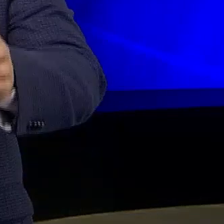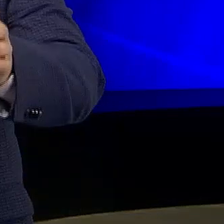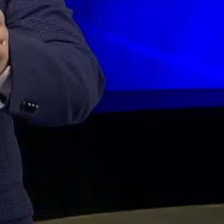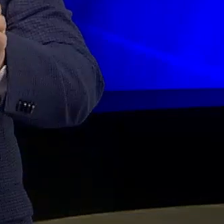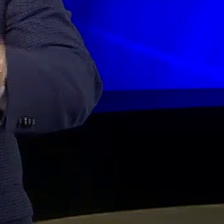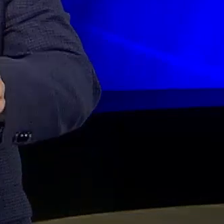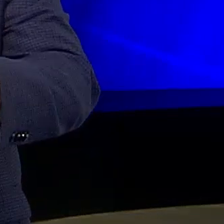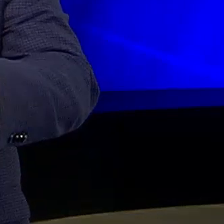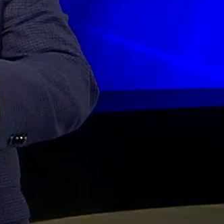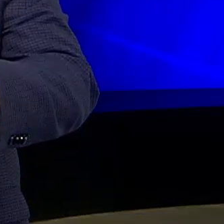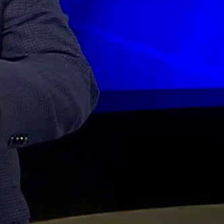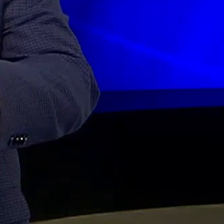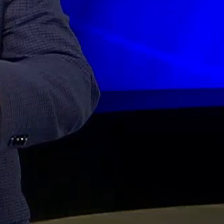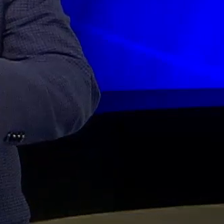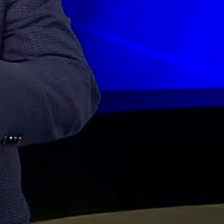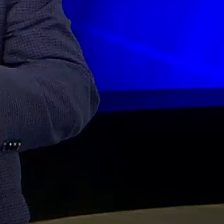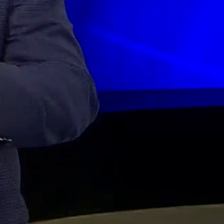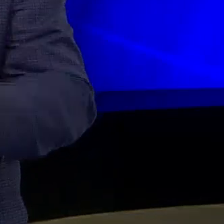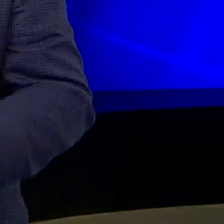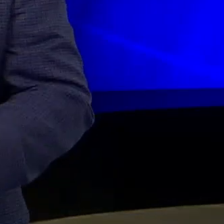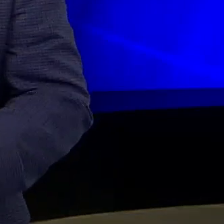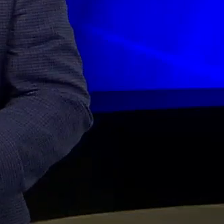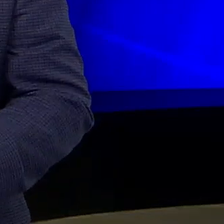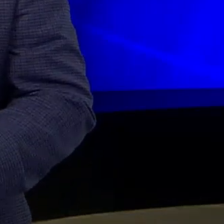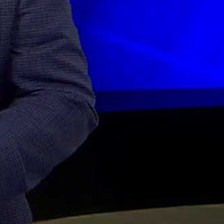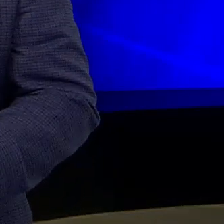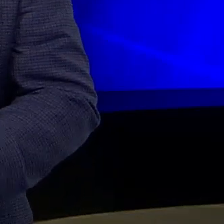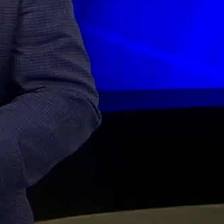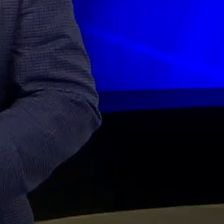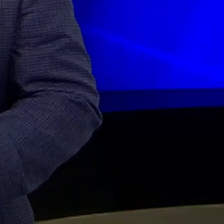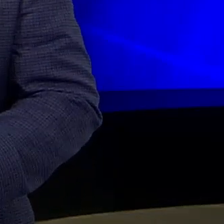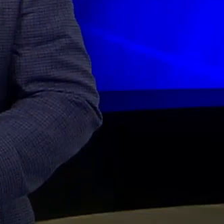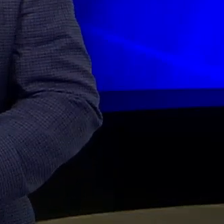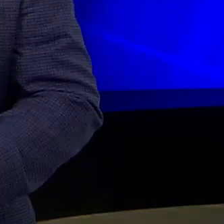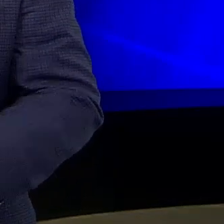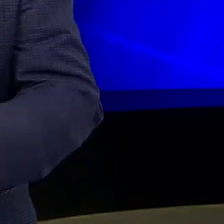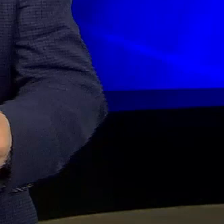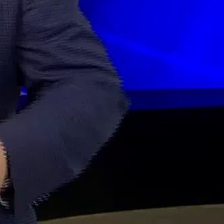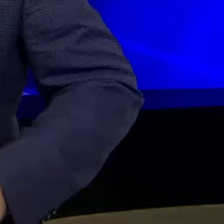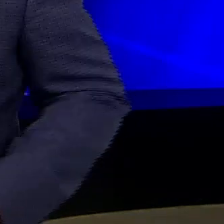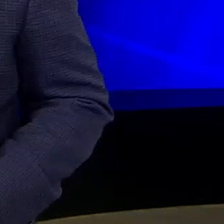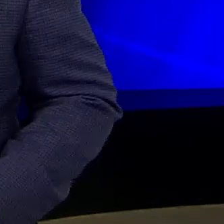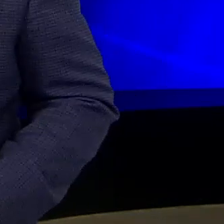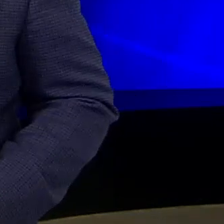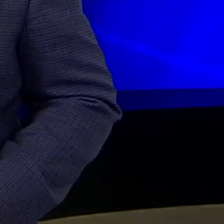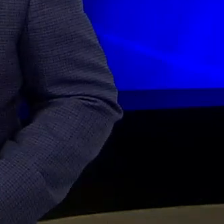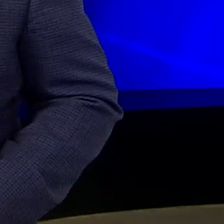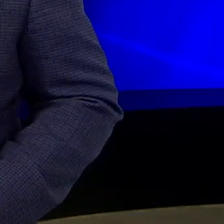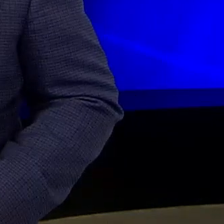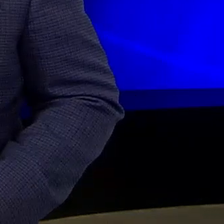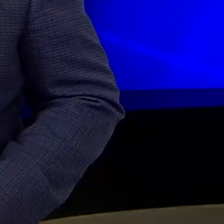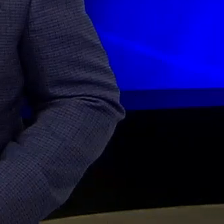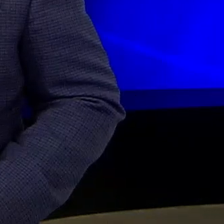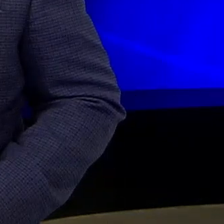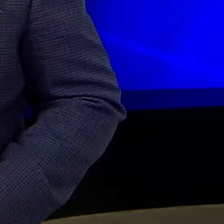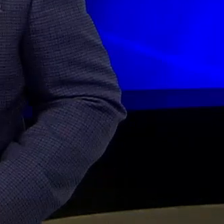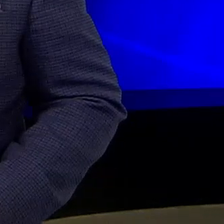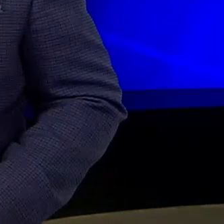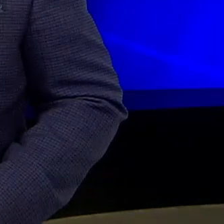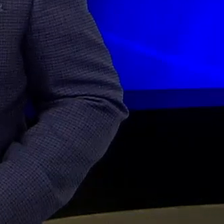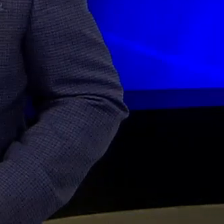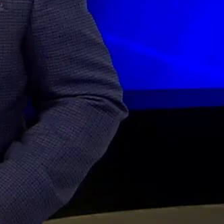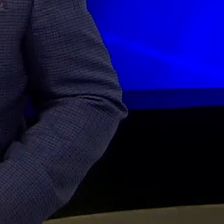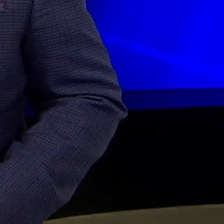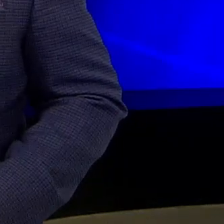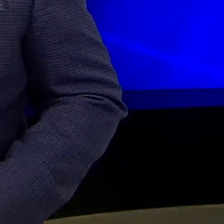Sí, es que se acaba de dar una declaración muy importante para Nuevo León durante esta conferencia mañanera del presidente Andrés Manuel López